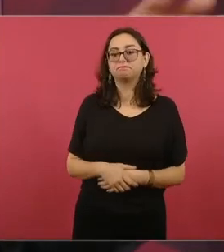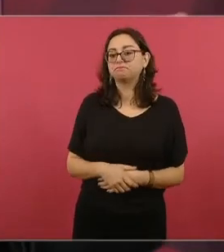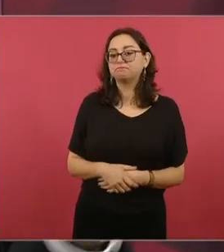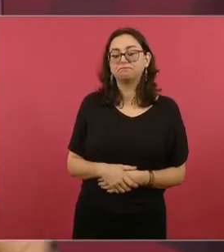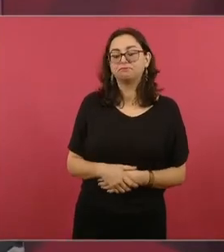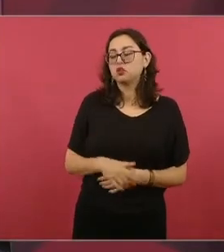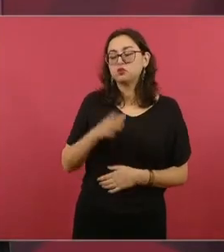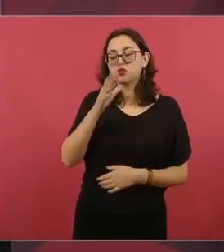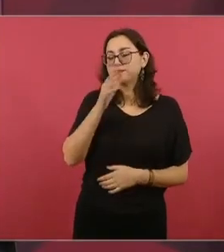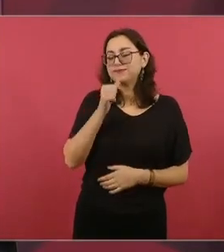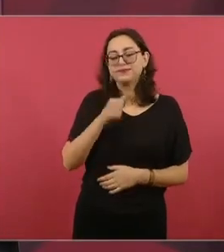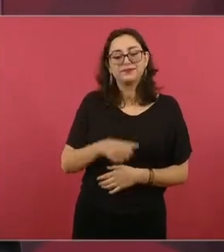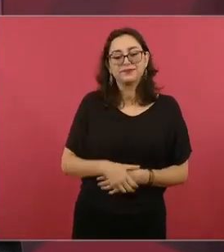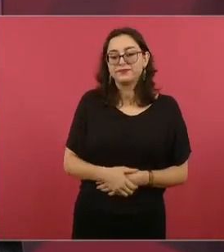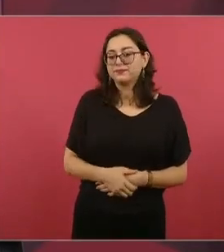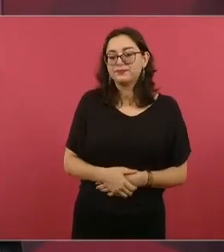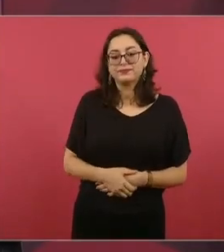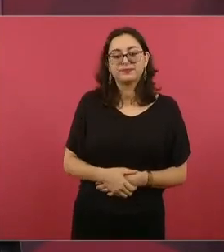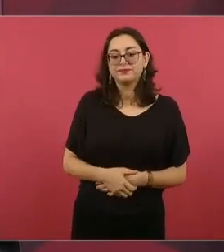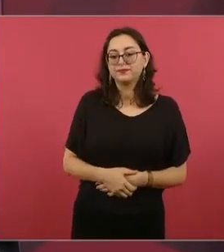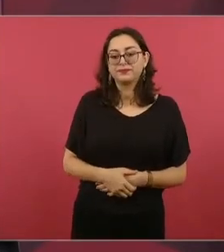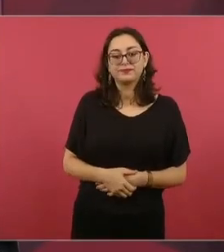de comunicarnos.